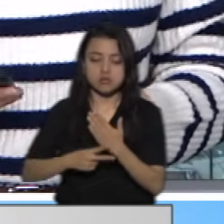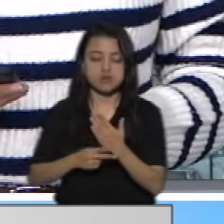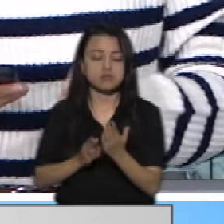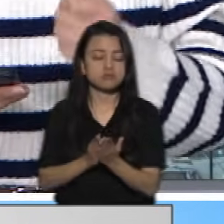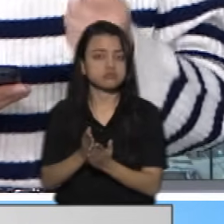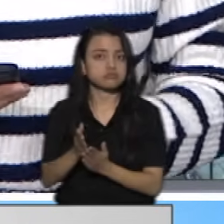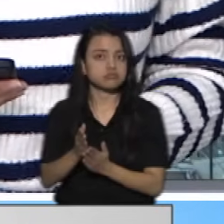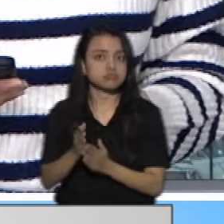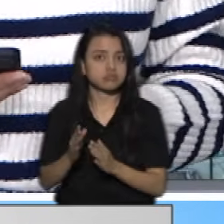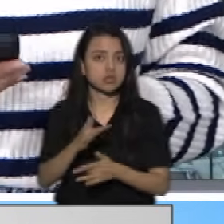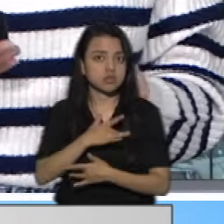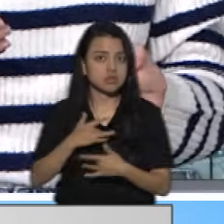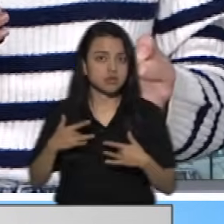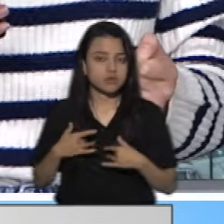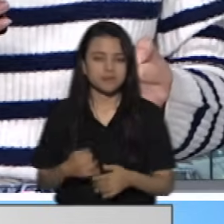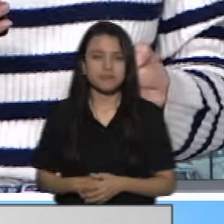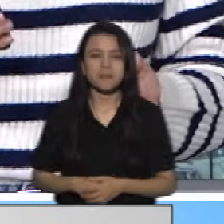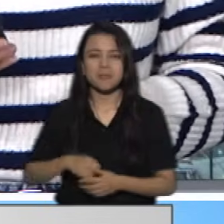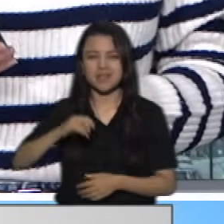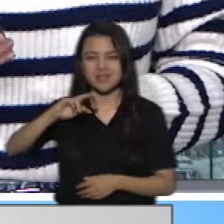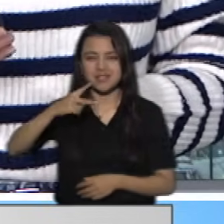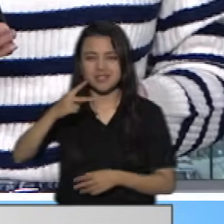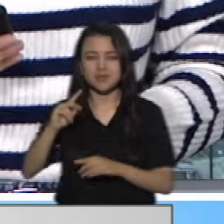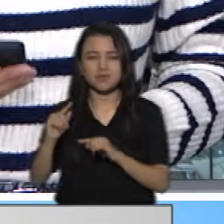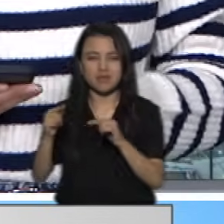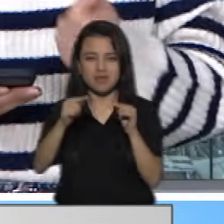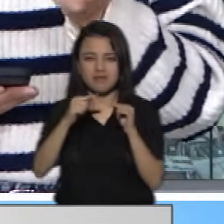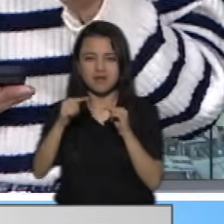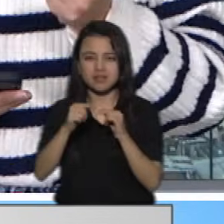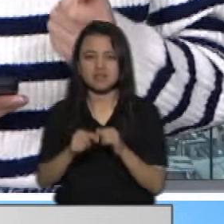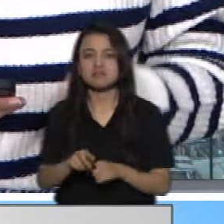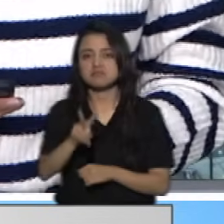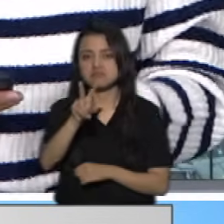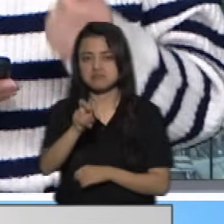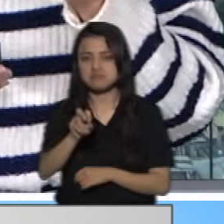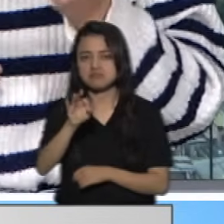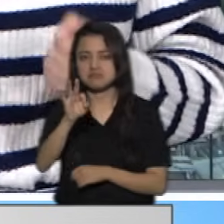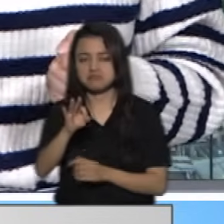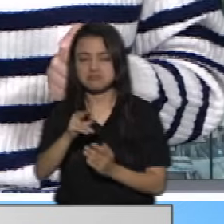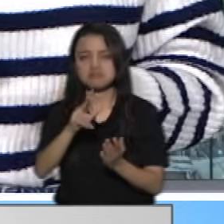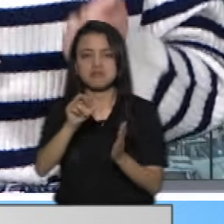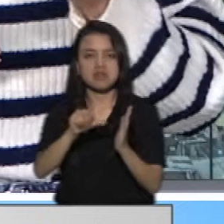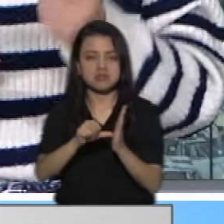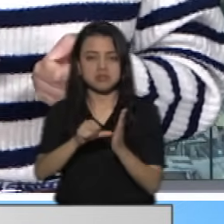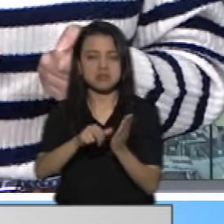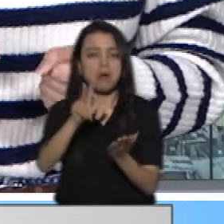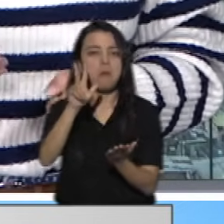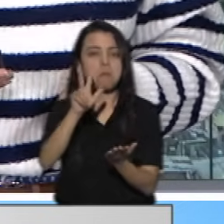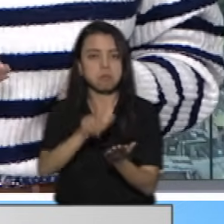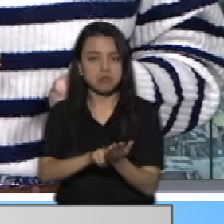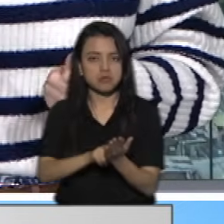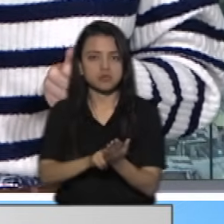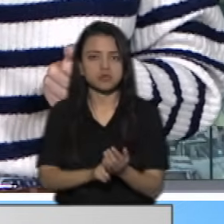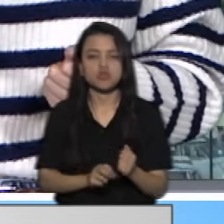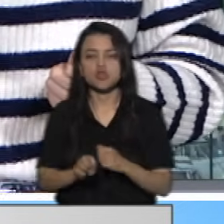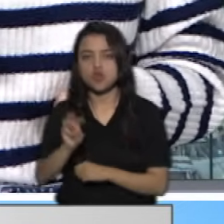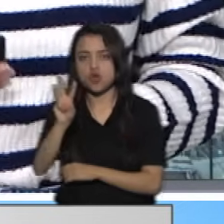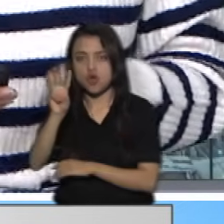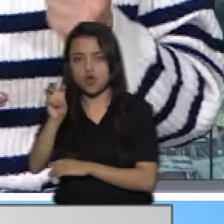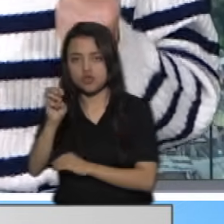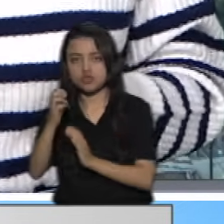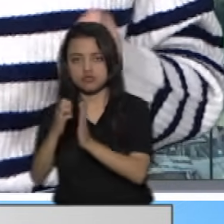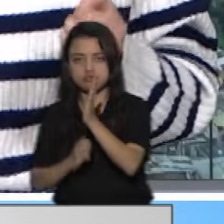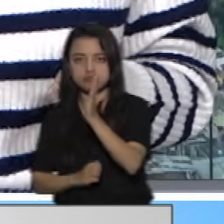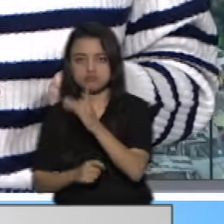mire, en este segundo debate en plenaria de Cámara, pues ya se han aprobado 73 artículos. 8 fueron eliminados para un total